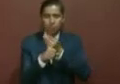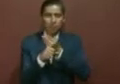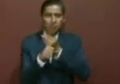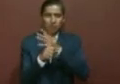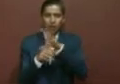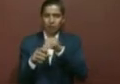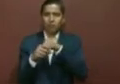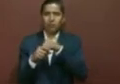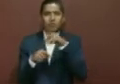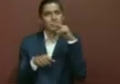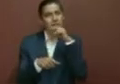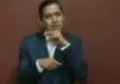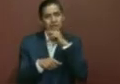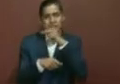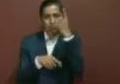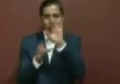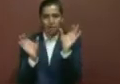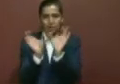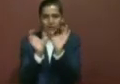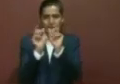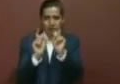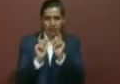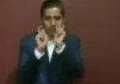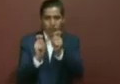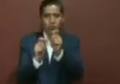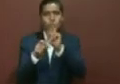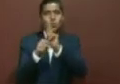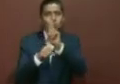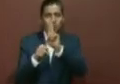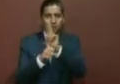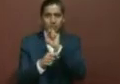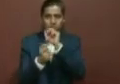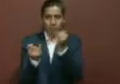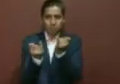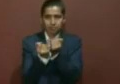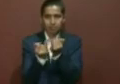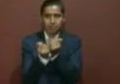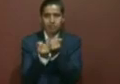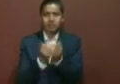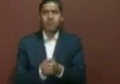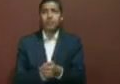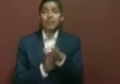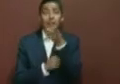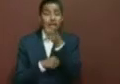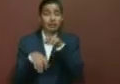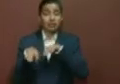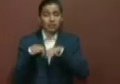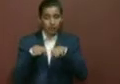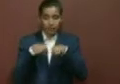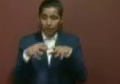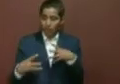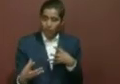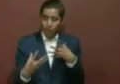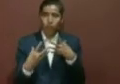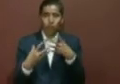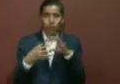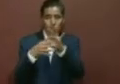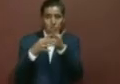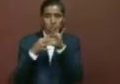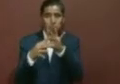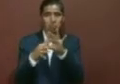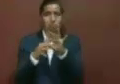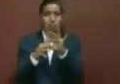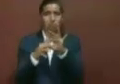poder pronto certificar a Uruapan mismo. Es un trabajo conjunto